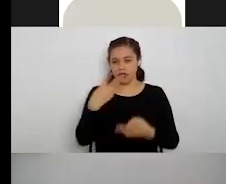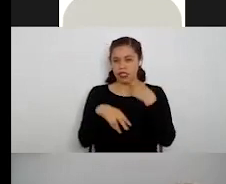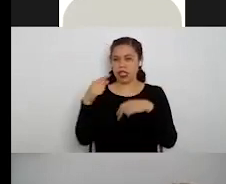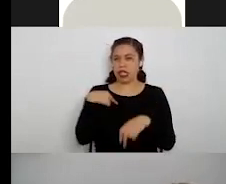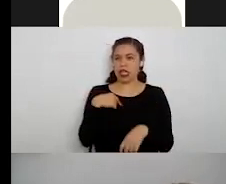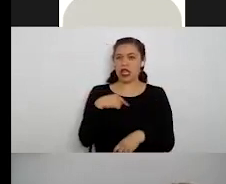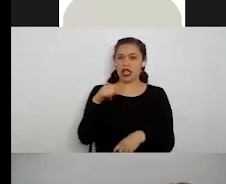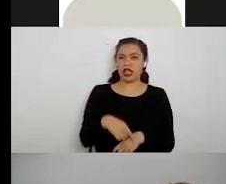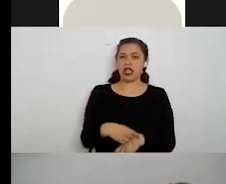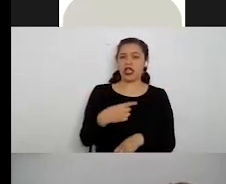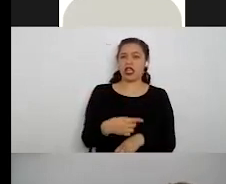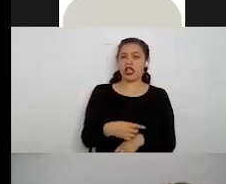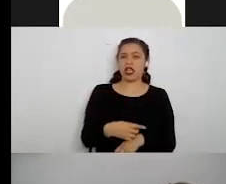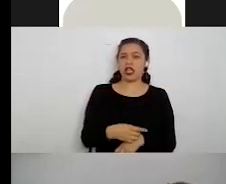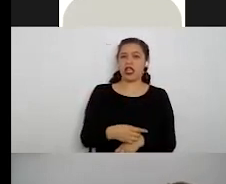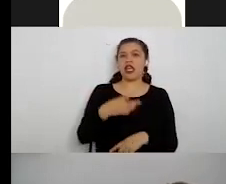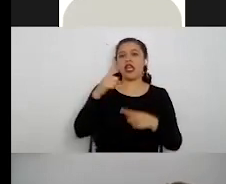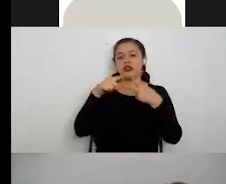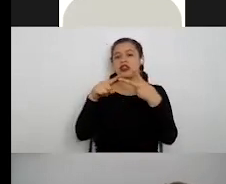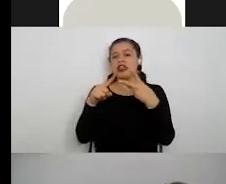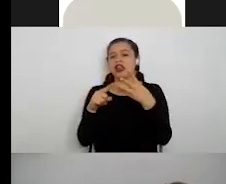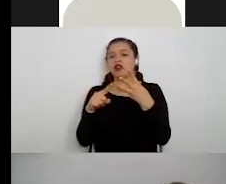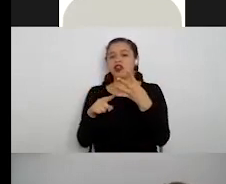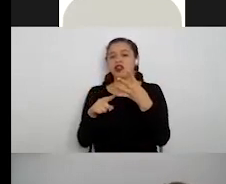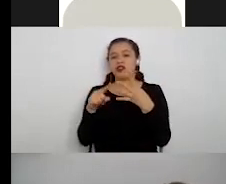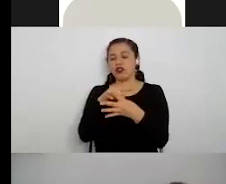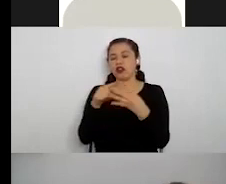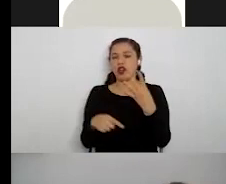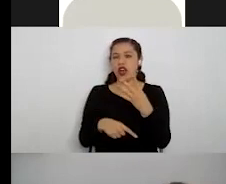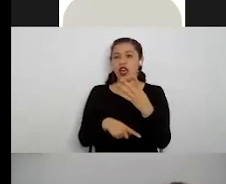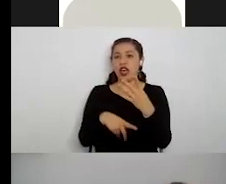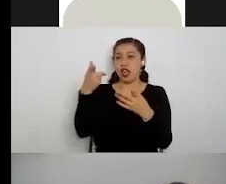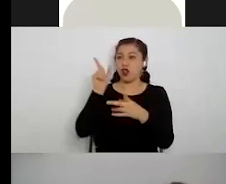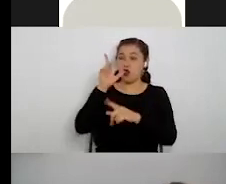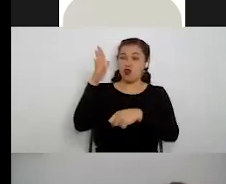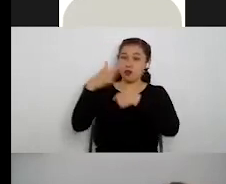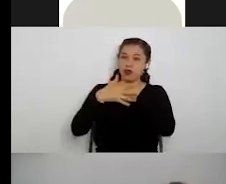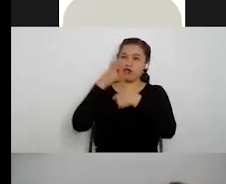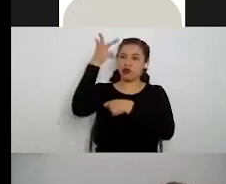3 partidas o 4 partidas, por la mitad de lo que tienes en tu saldo de AFORES.